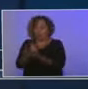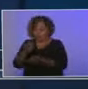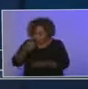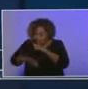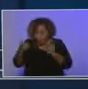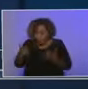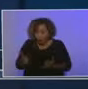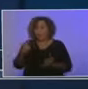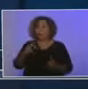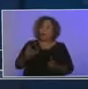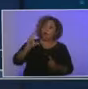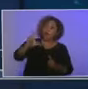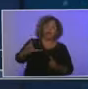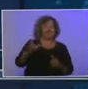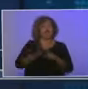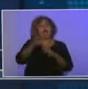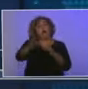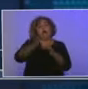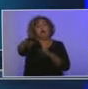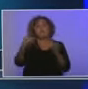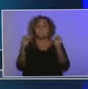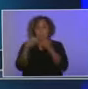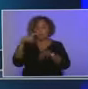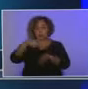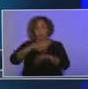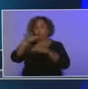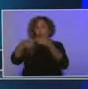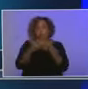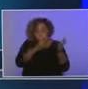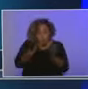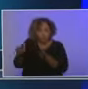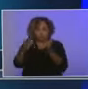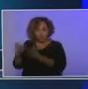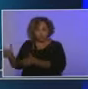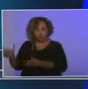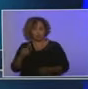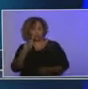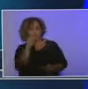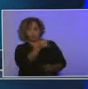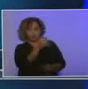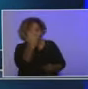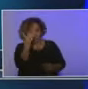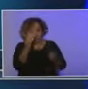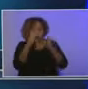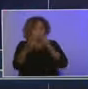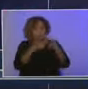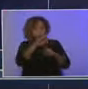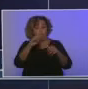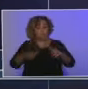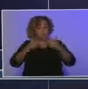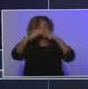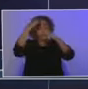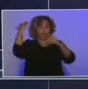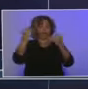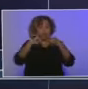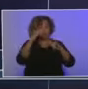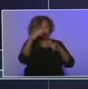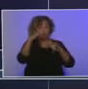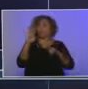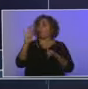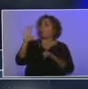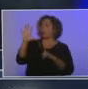para entonces se tardaba más. Una pregunta sencilla, alcalde. ¿Usted sabe cuánta gente en su municipio todavía tiene todos los azules? 45. ¿Y usted?